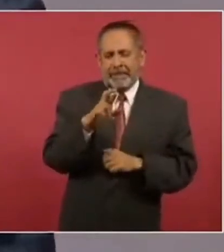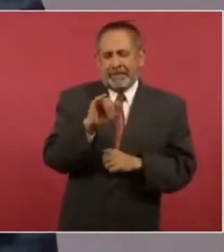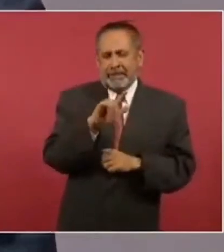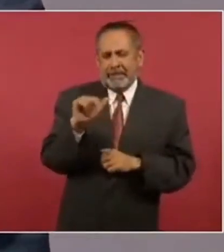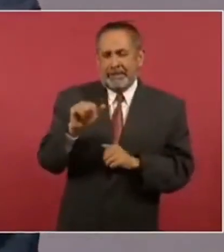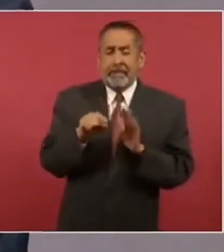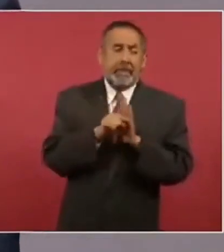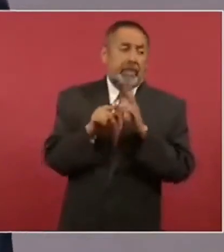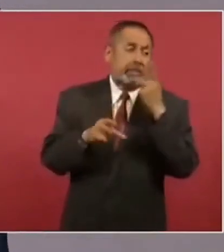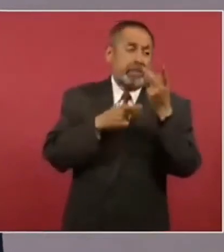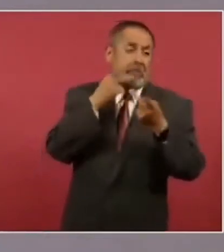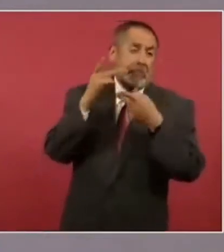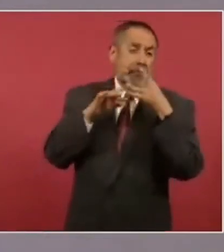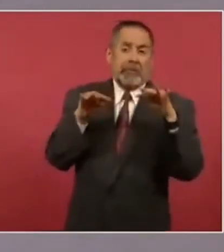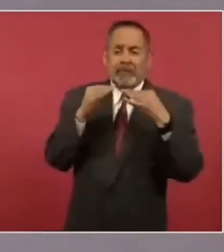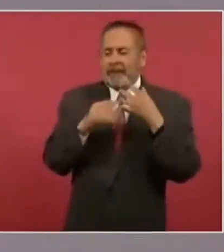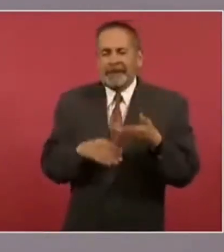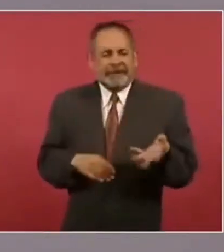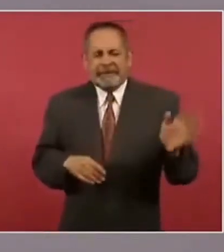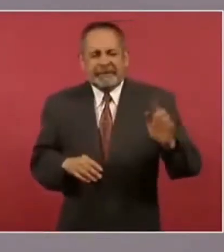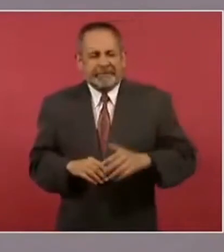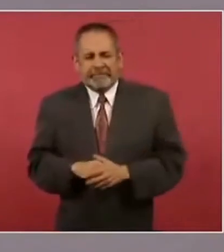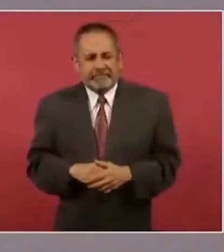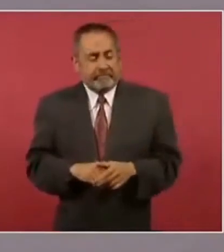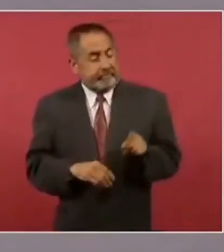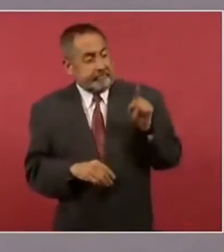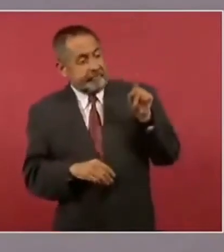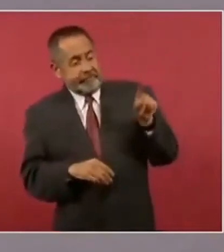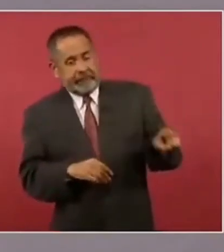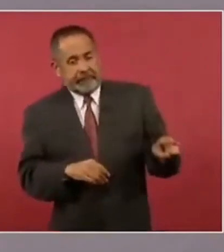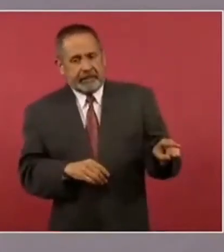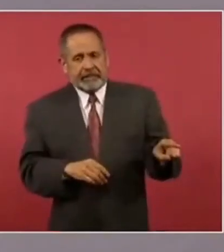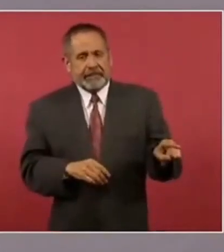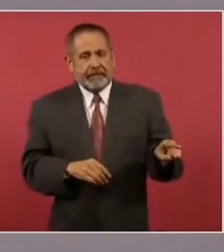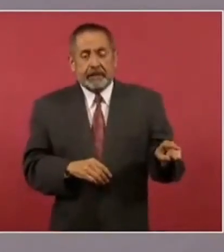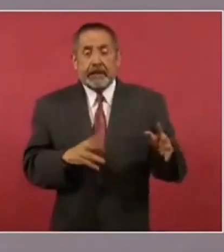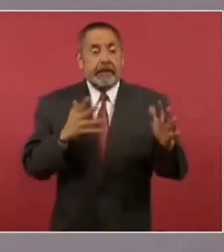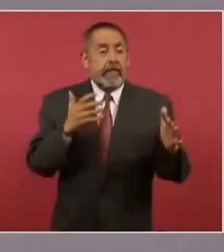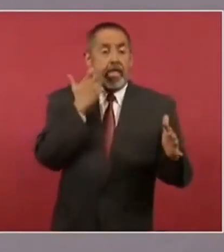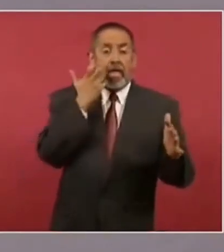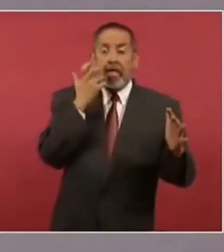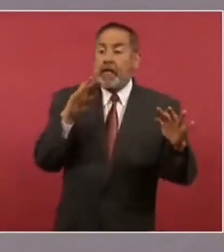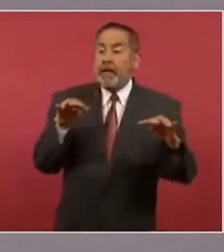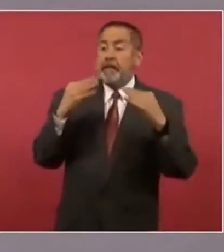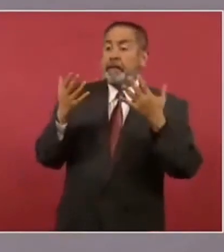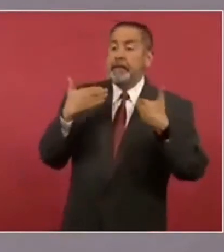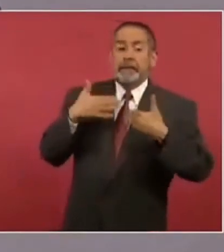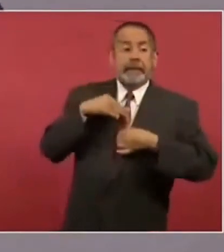y con fines electoreros,